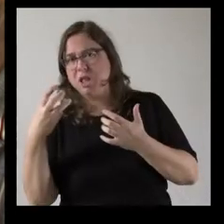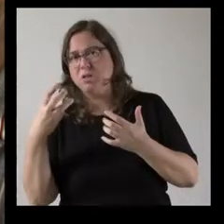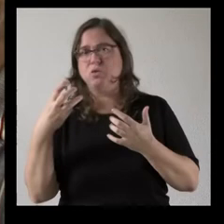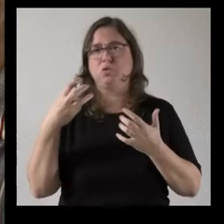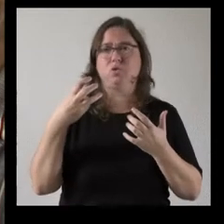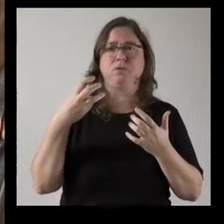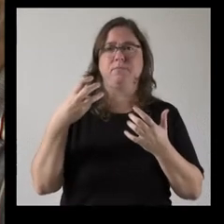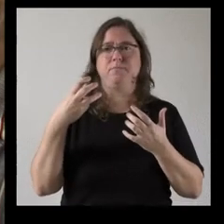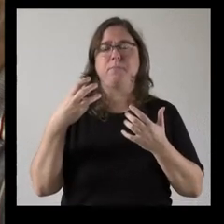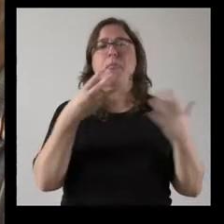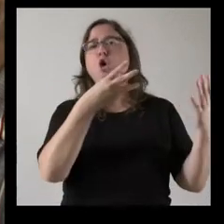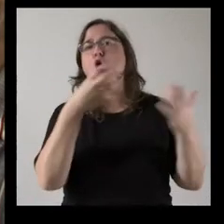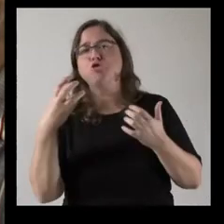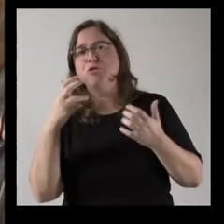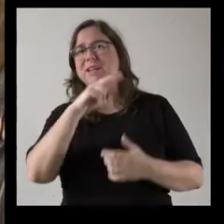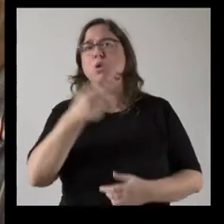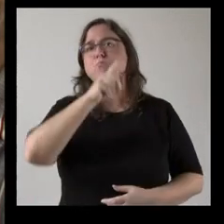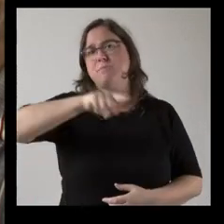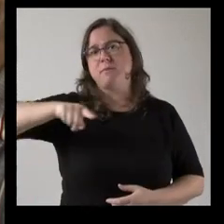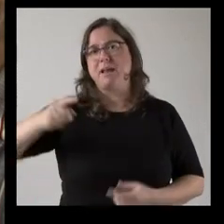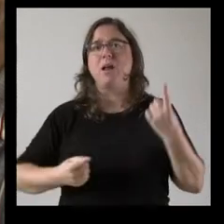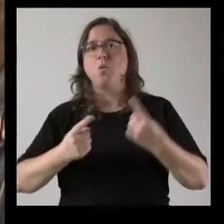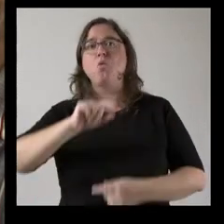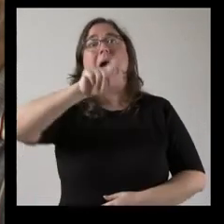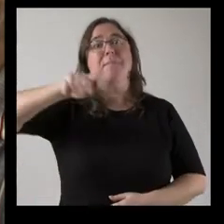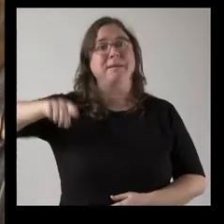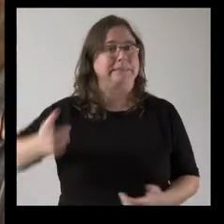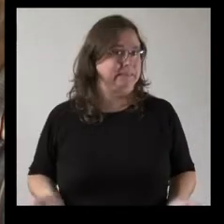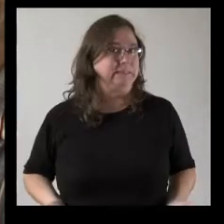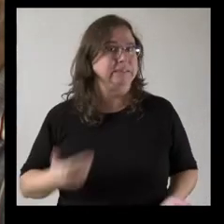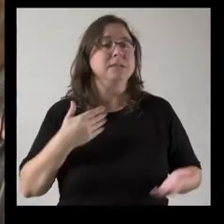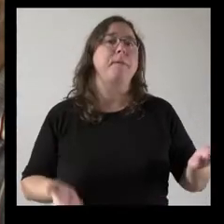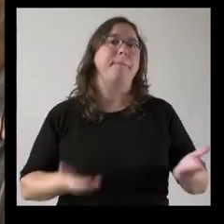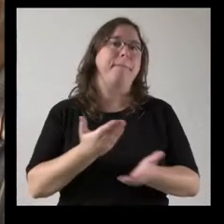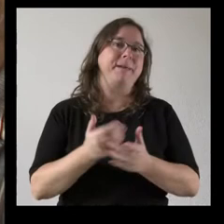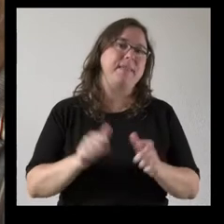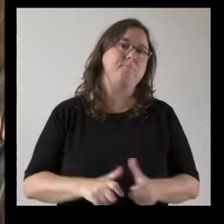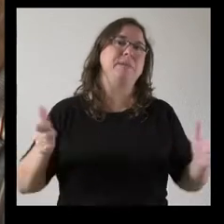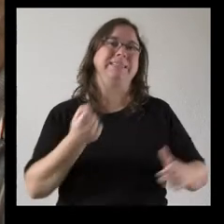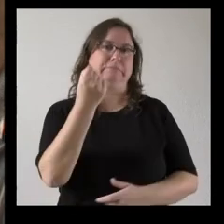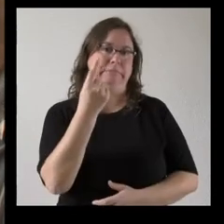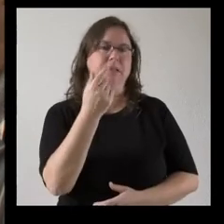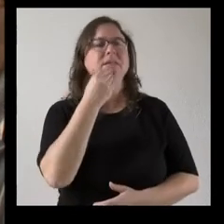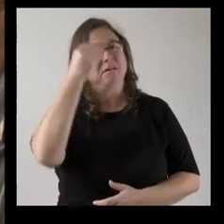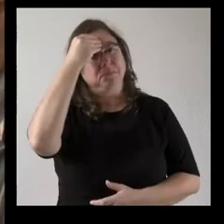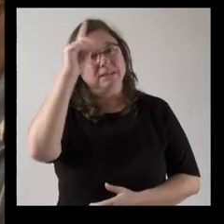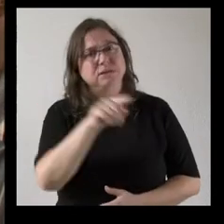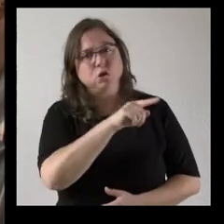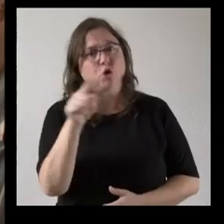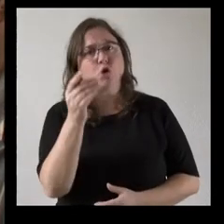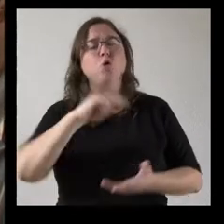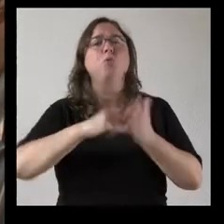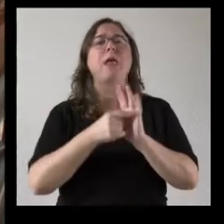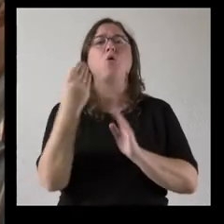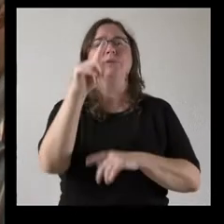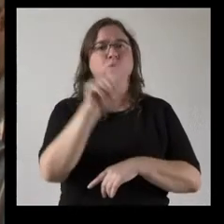Perdón unos 800 euros al mes suelen costar los alquileres entonces piden que se amplían los 1.000 euros si se lo plantean Dentro de este plan de